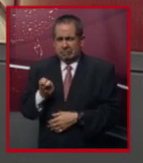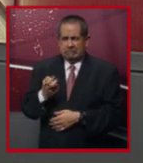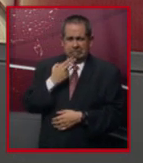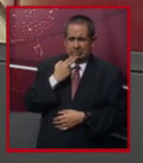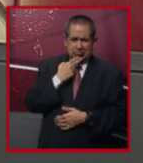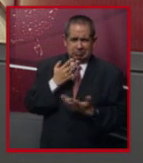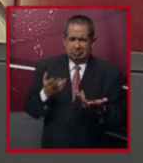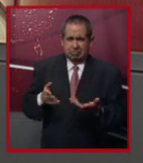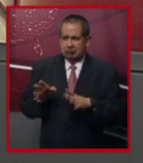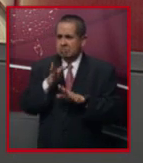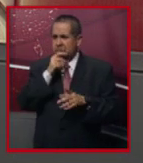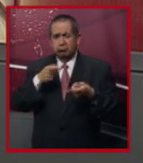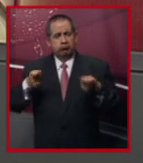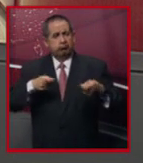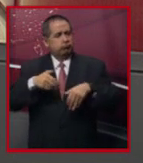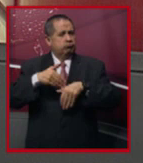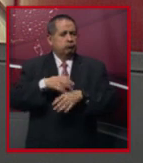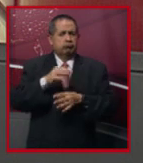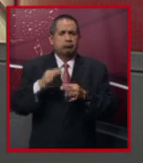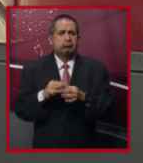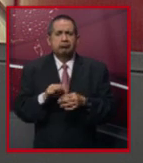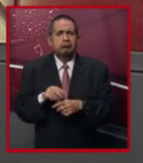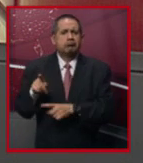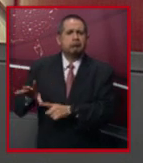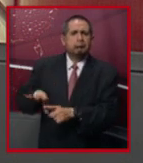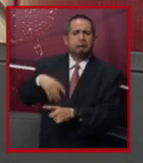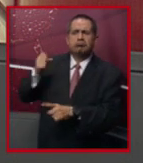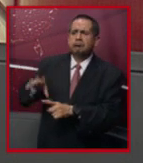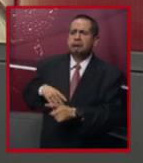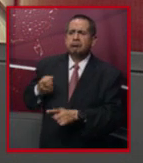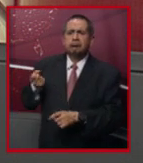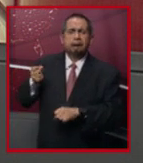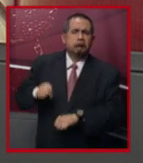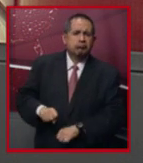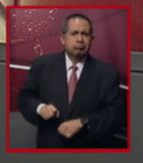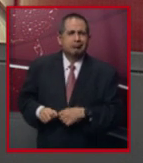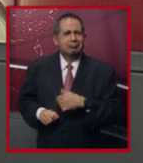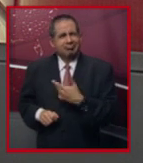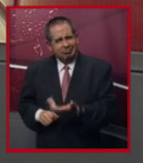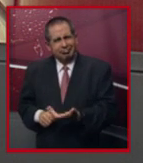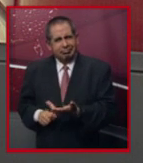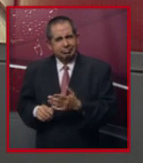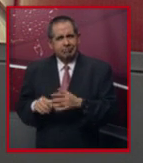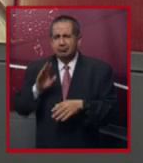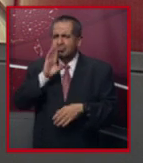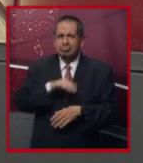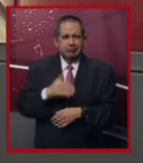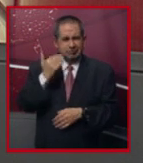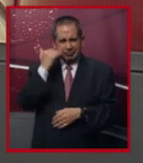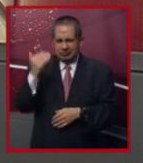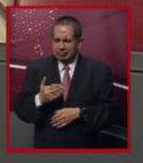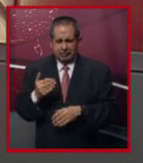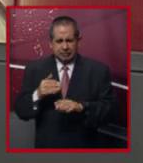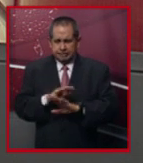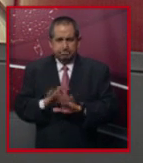en ingobernabilidad o abusos del poder por un mecanismo de democracia directa mal diseñado.